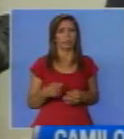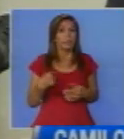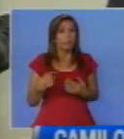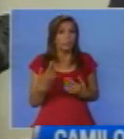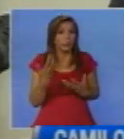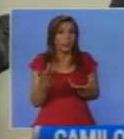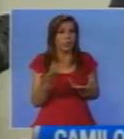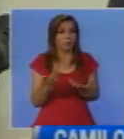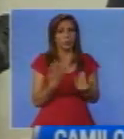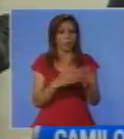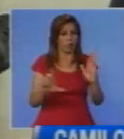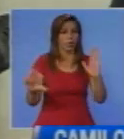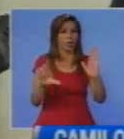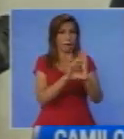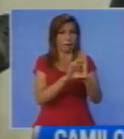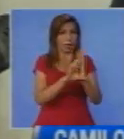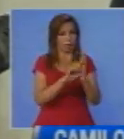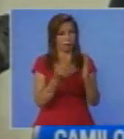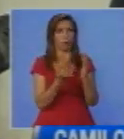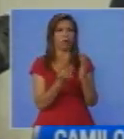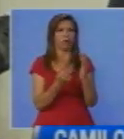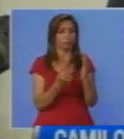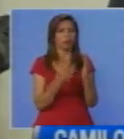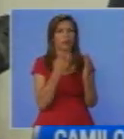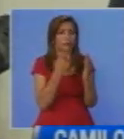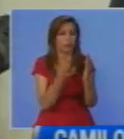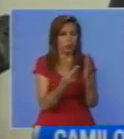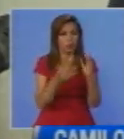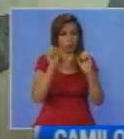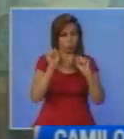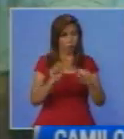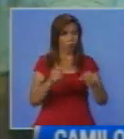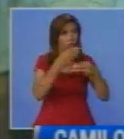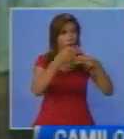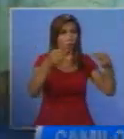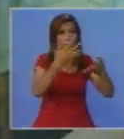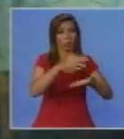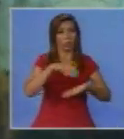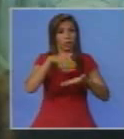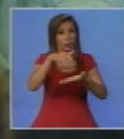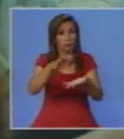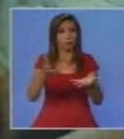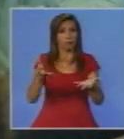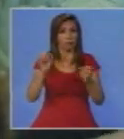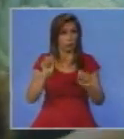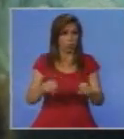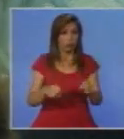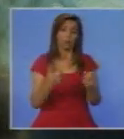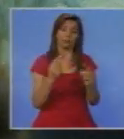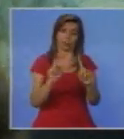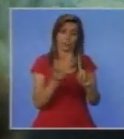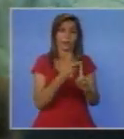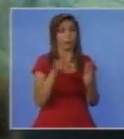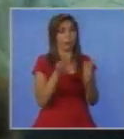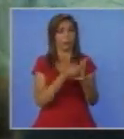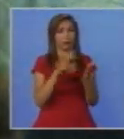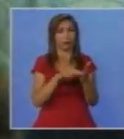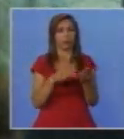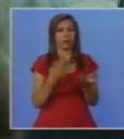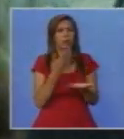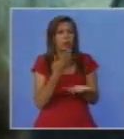si legalmente, jurídicamente, es o no procedente. Tenemos que sentarnos a seguir esperando, por